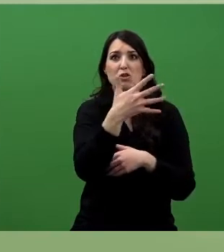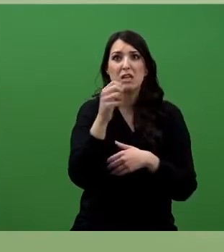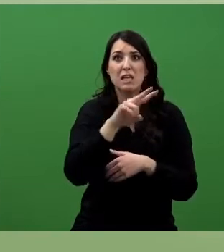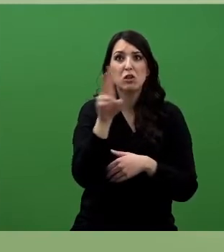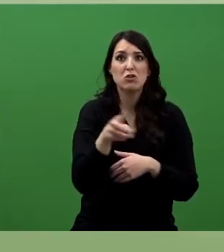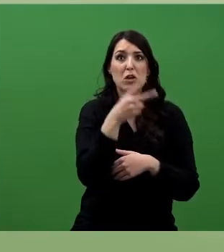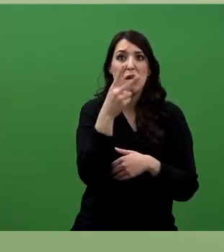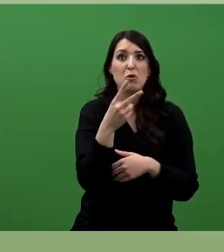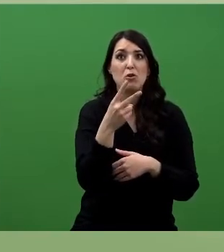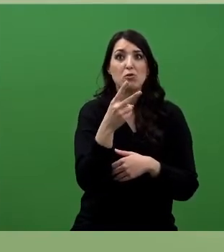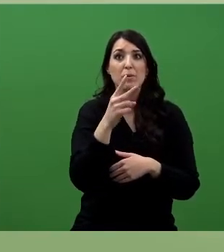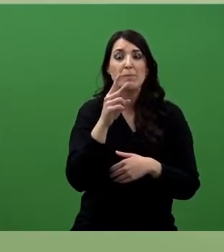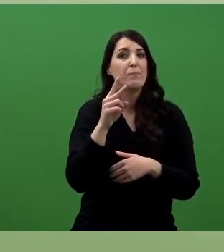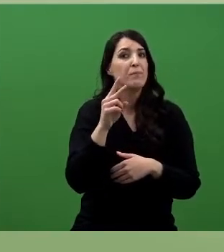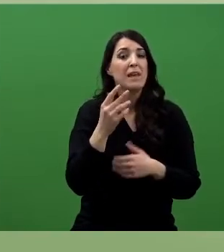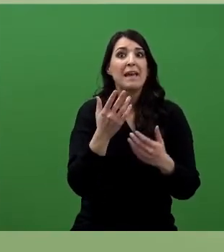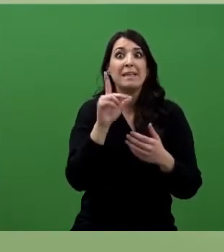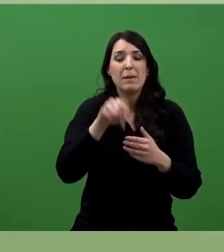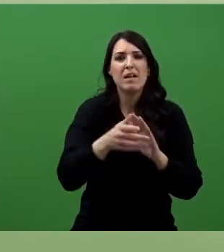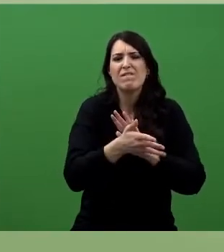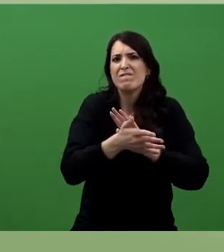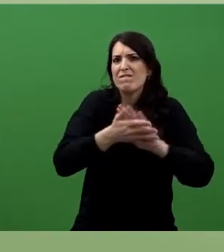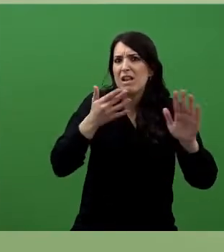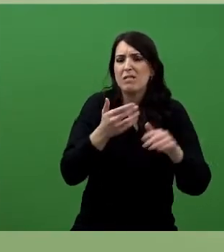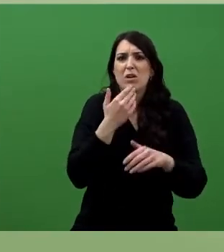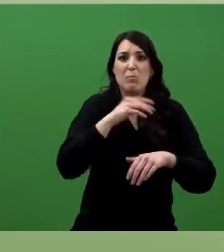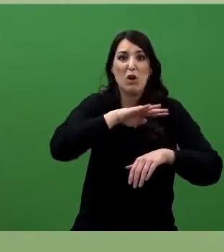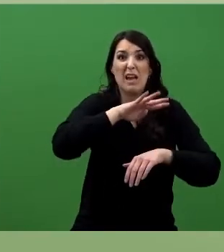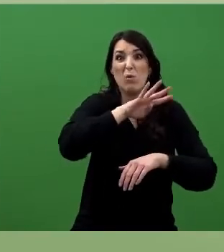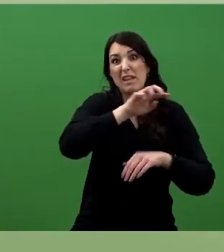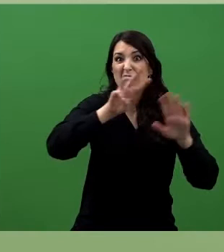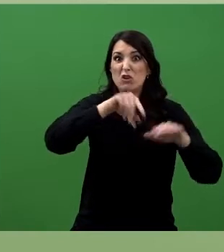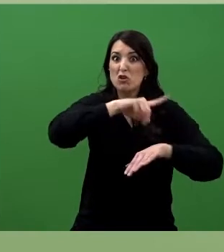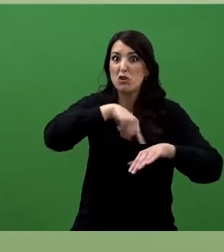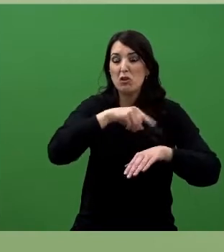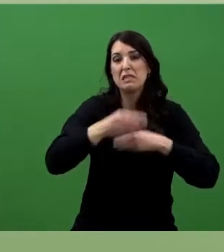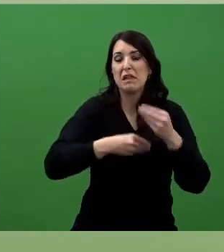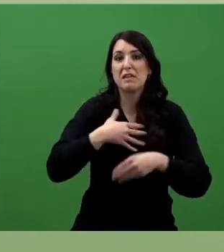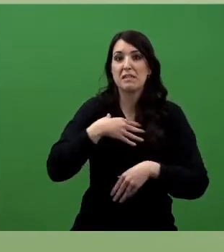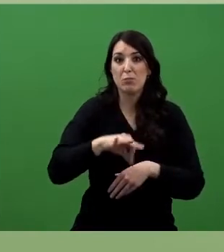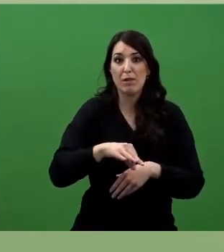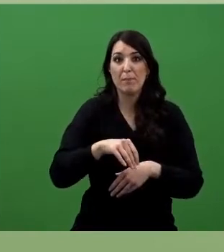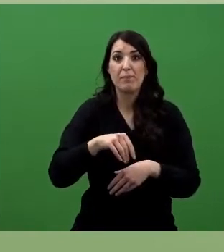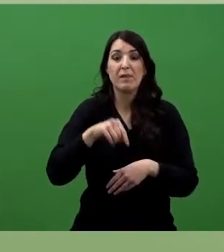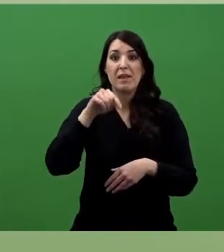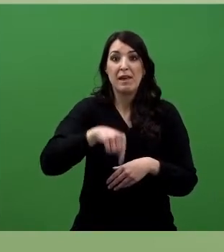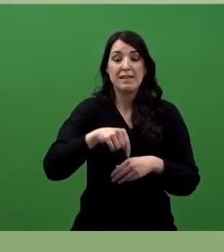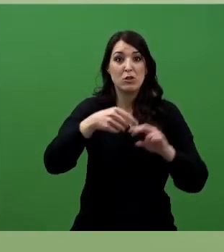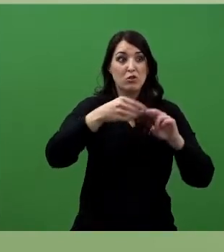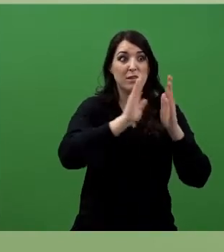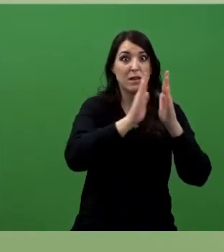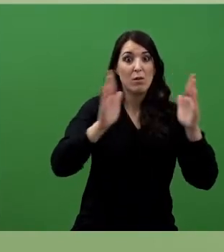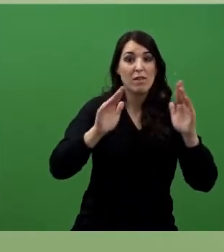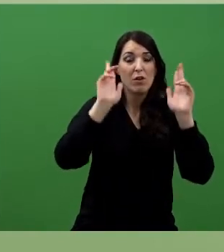euros, y a mucha velocidad, en unas 48 horas más o menos. Estos secuenciadores